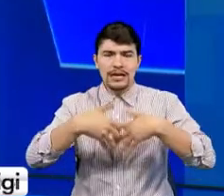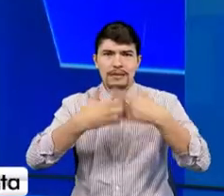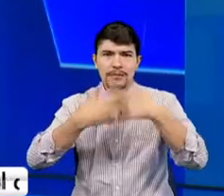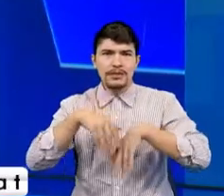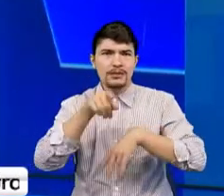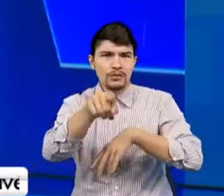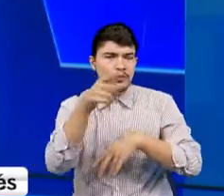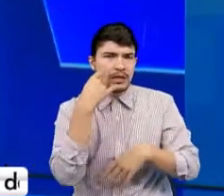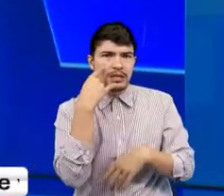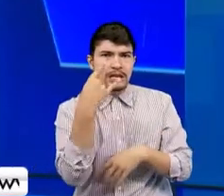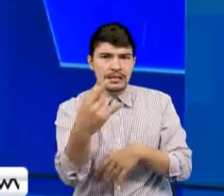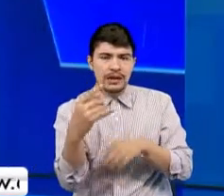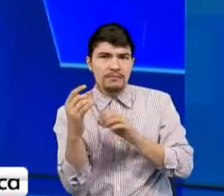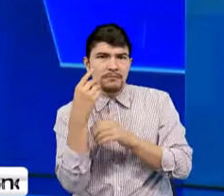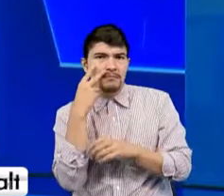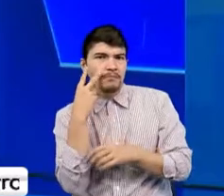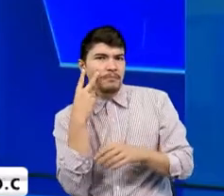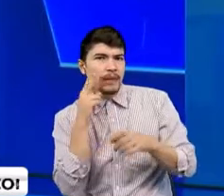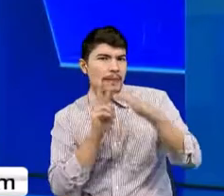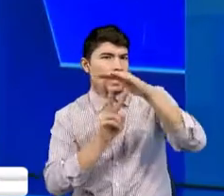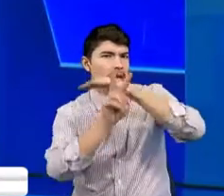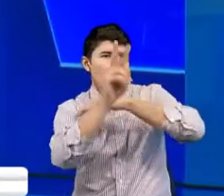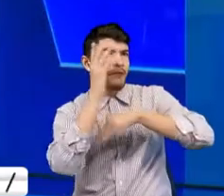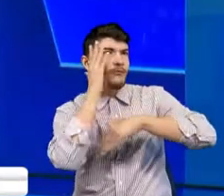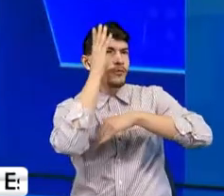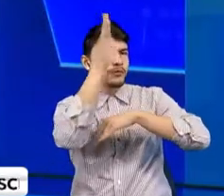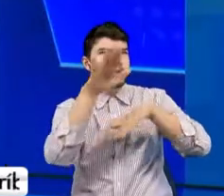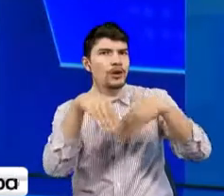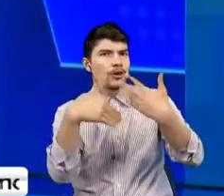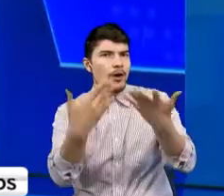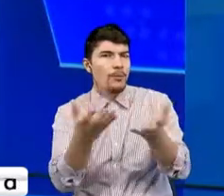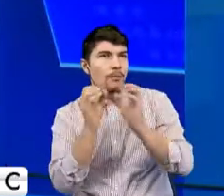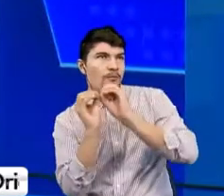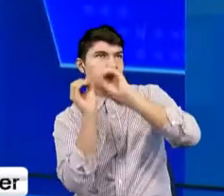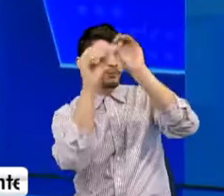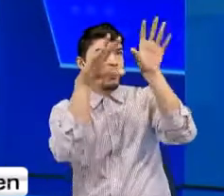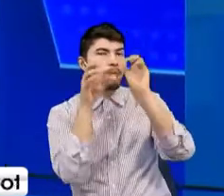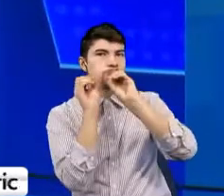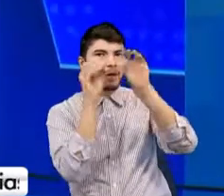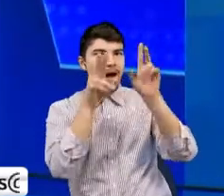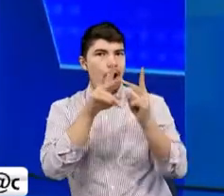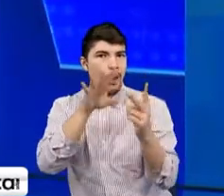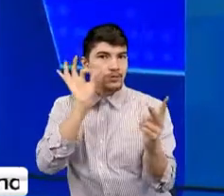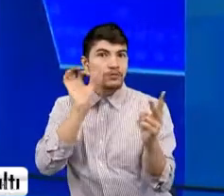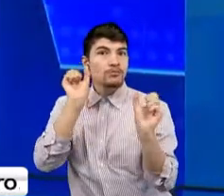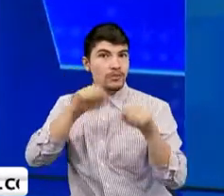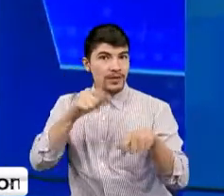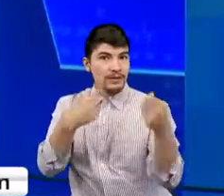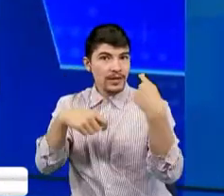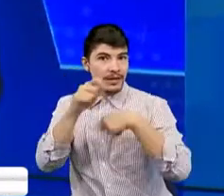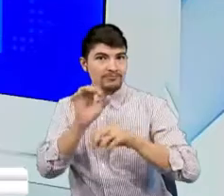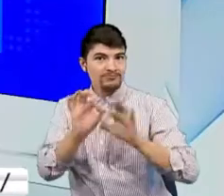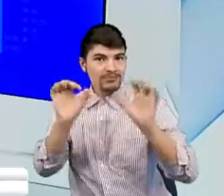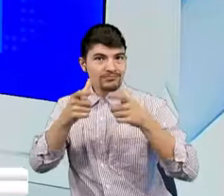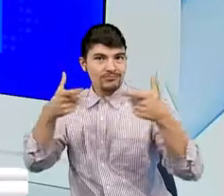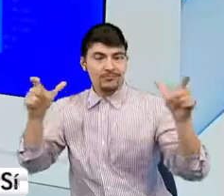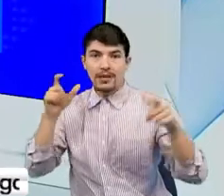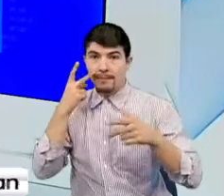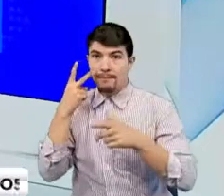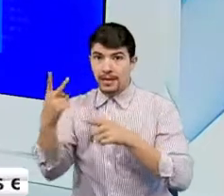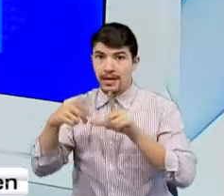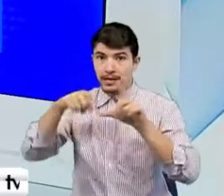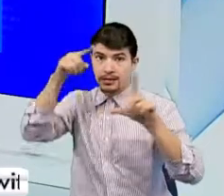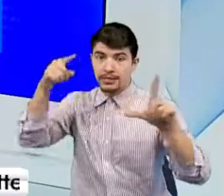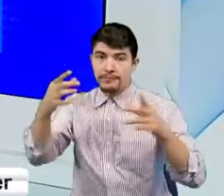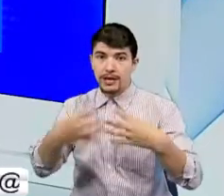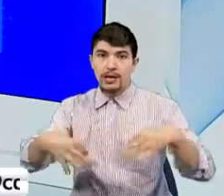que están interesados en mirar hacia el futuro y ver la exportación como una opción de comercialización. Revisemos unas cifras importantes